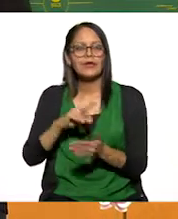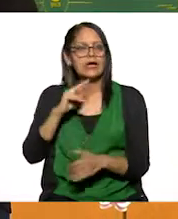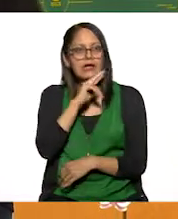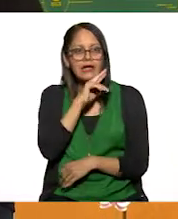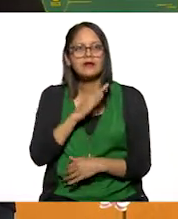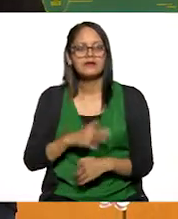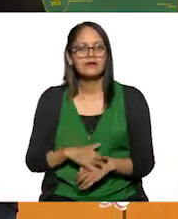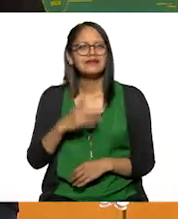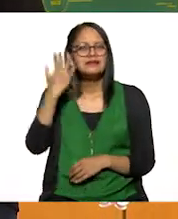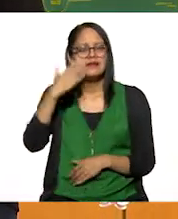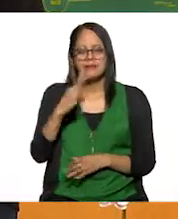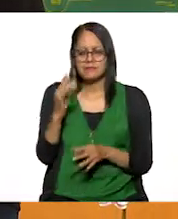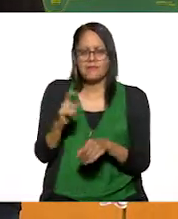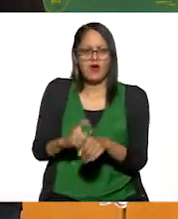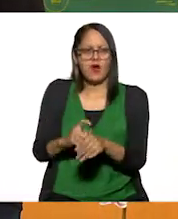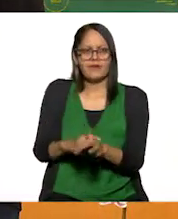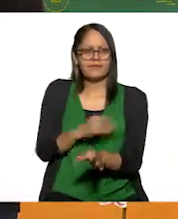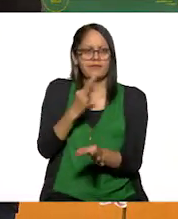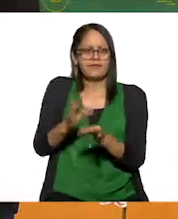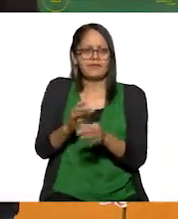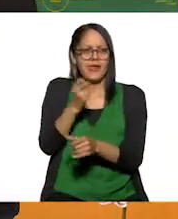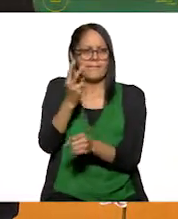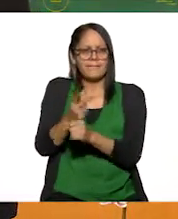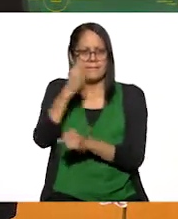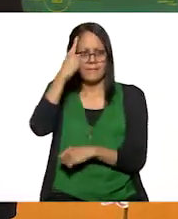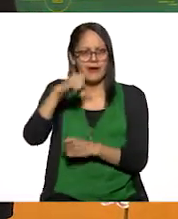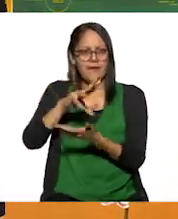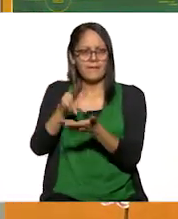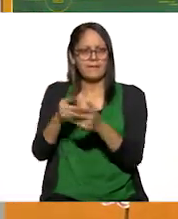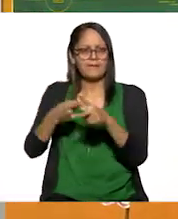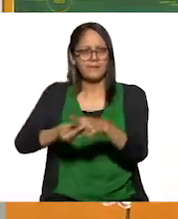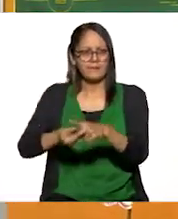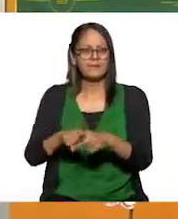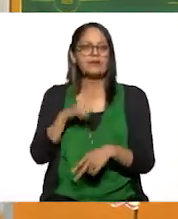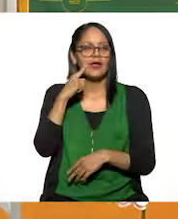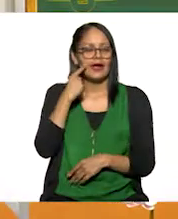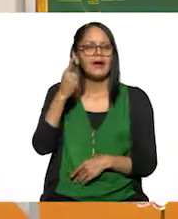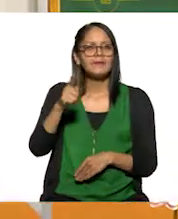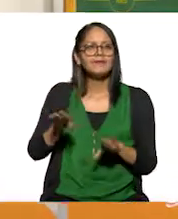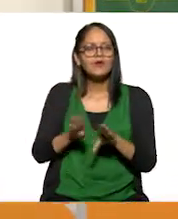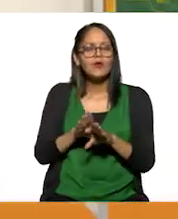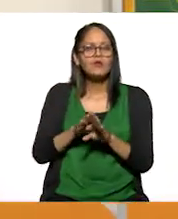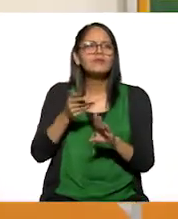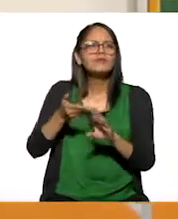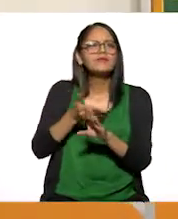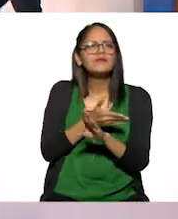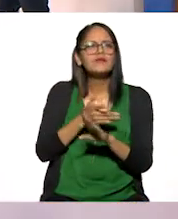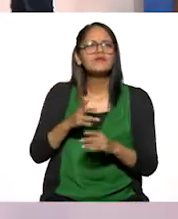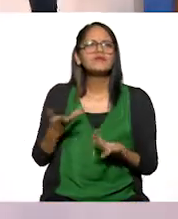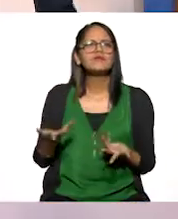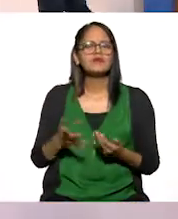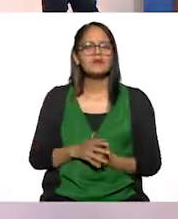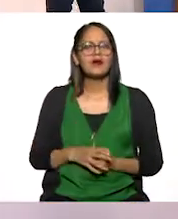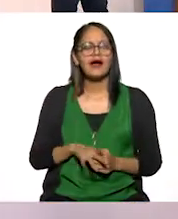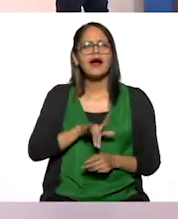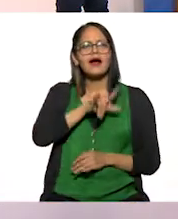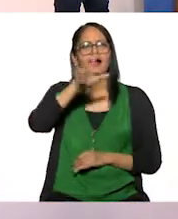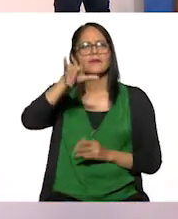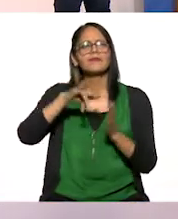al momento exacto de que iba a iniciar. Entonces, vamos a ver a qué horas ella tiene que tomar el